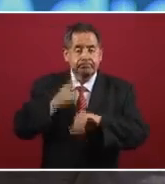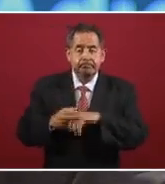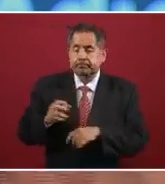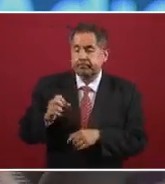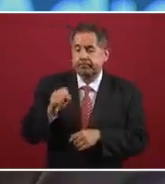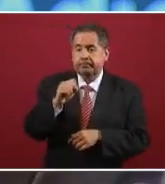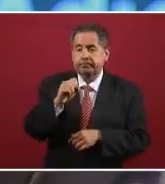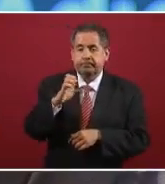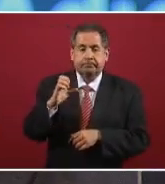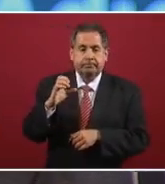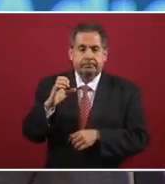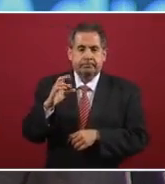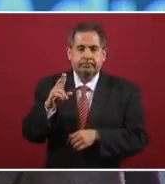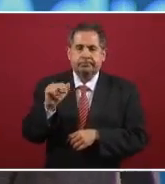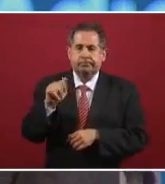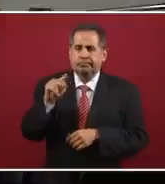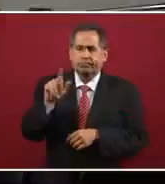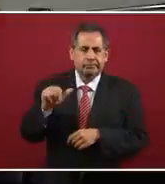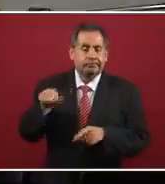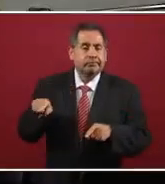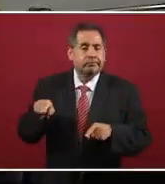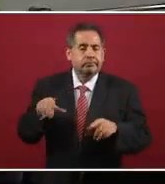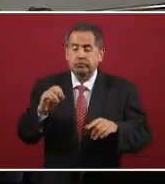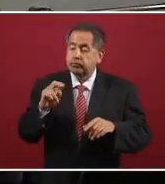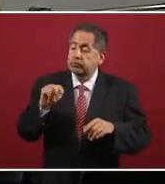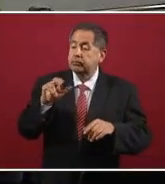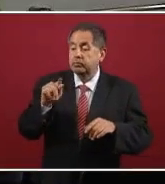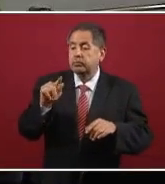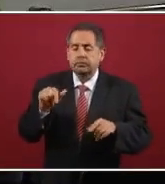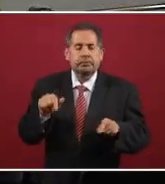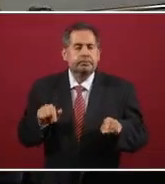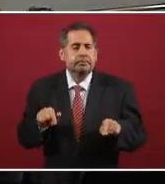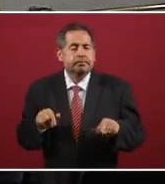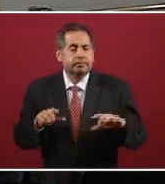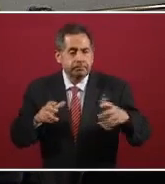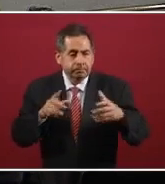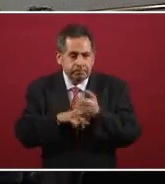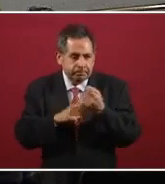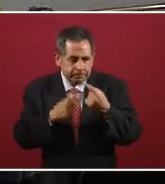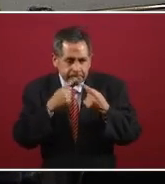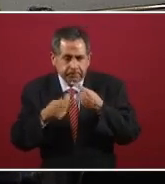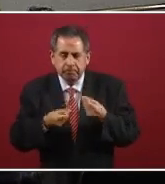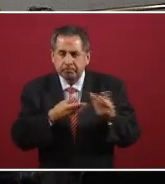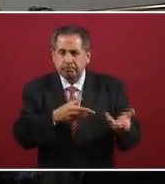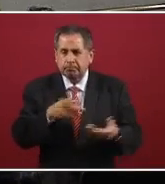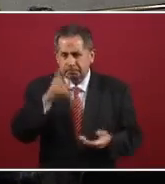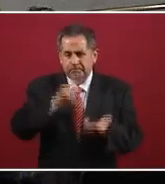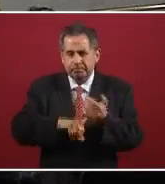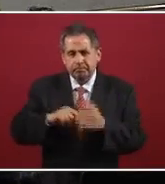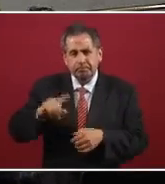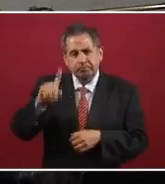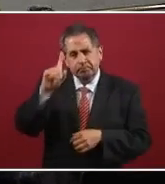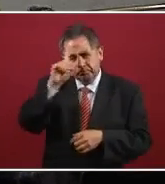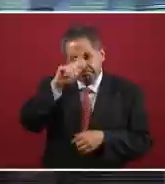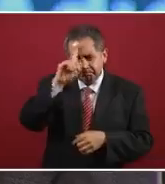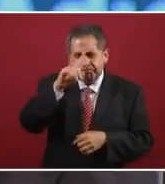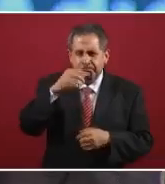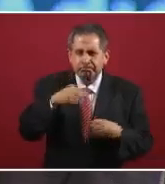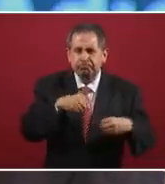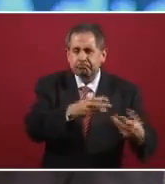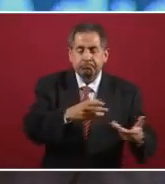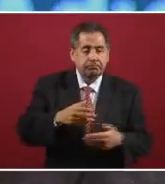un modelo de confluencia en torno al arte, en torno a la expresión de la cultura comunitaria. El